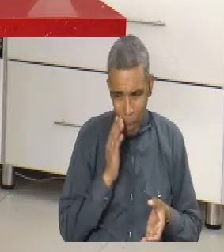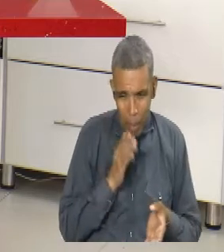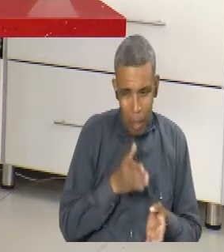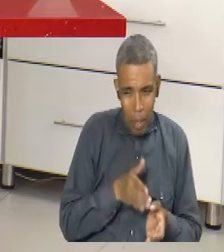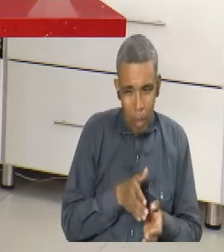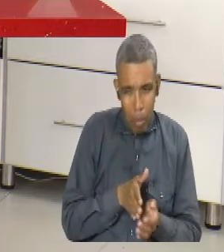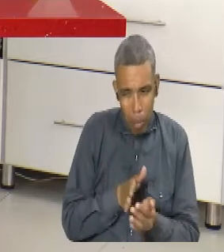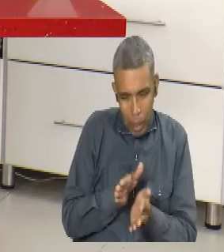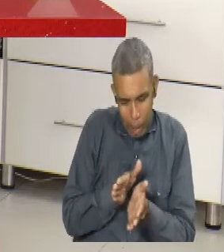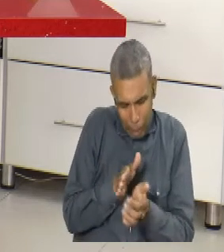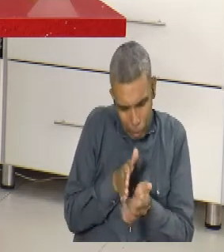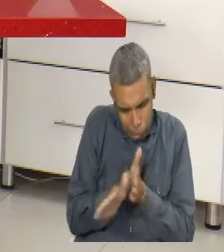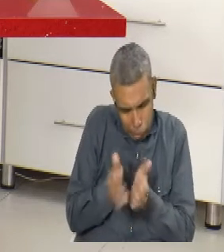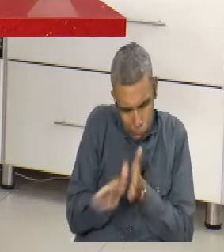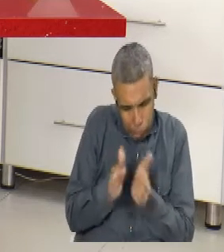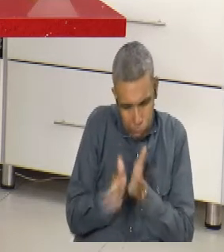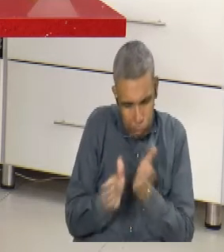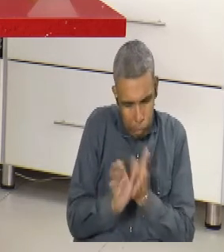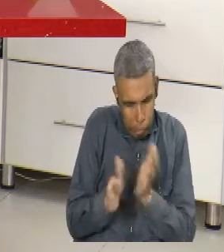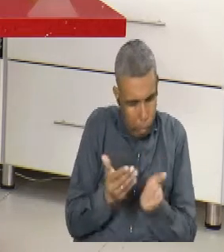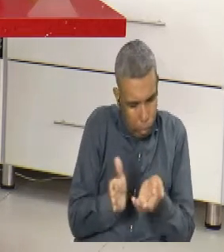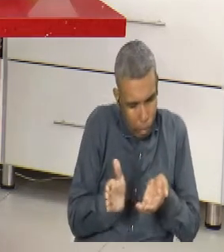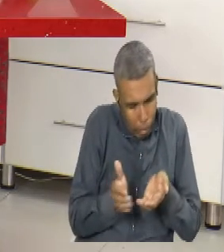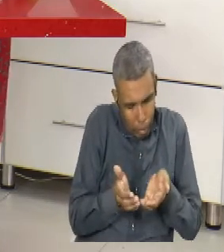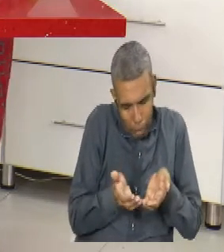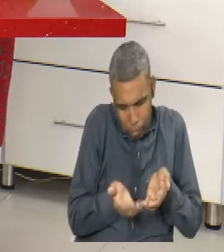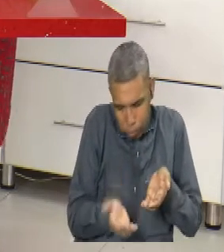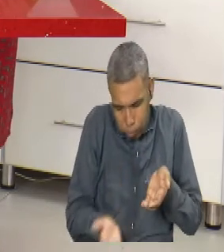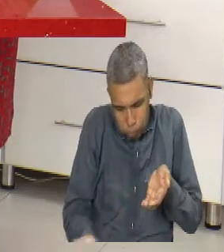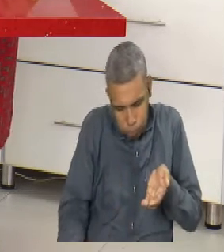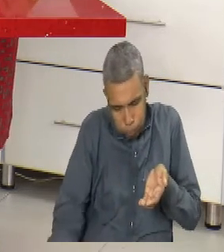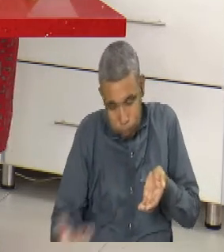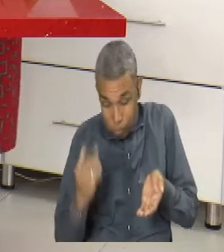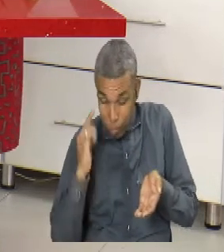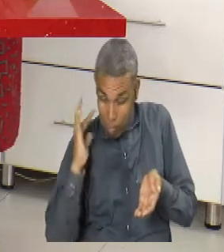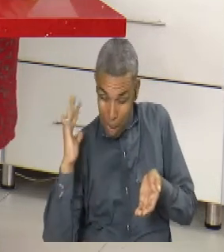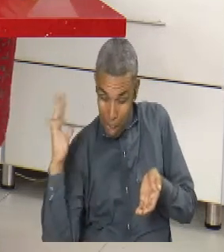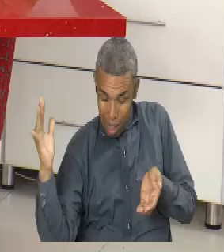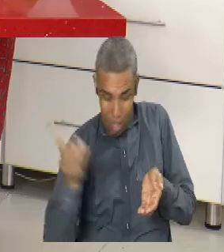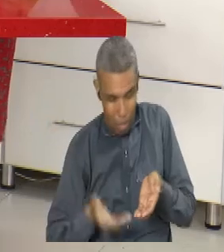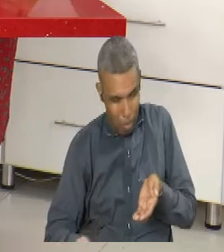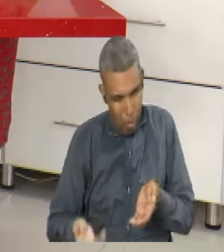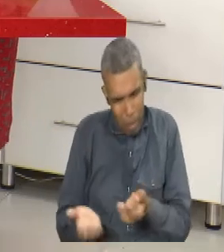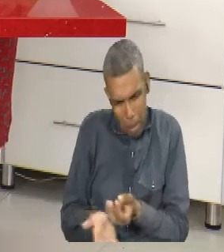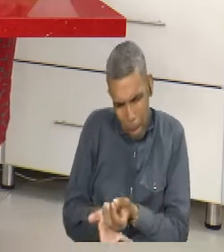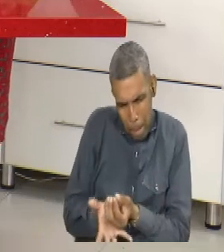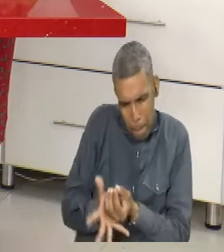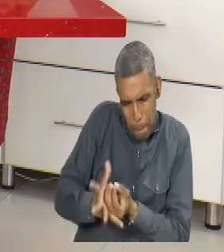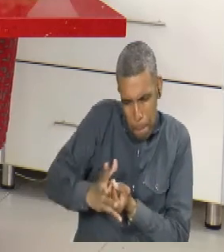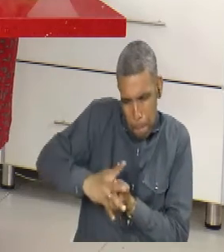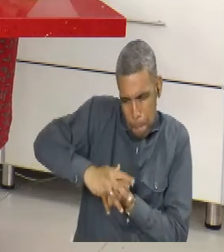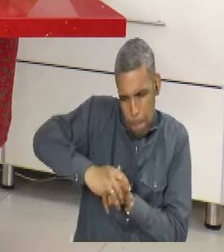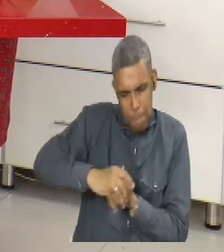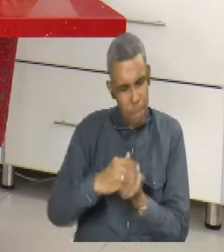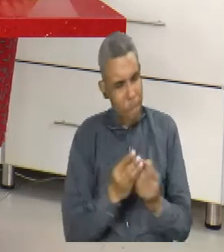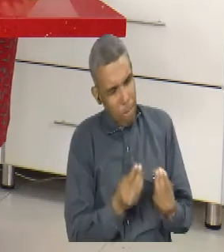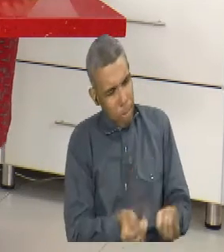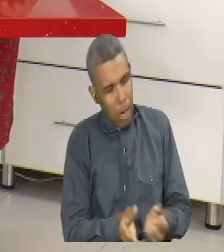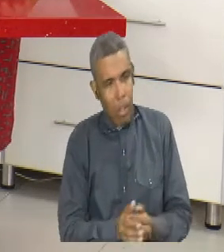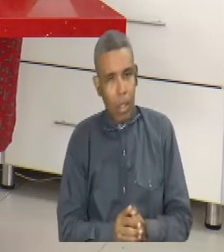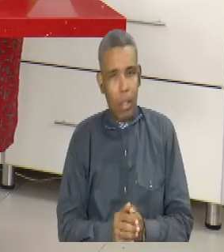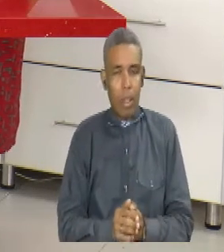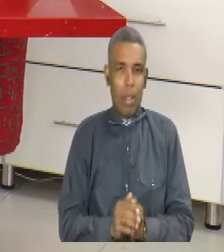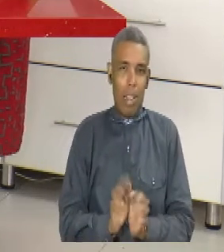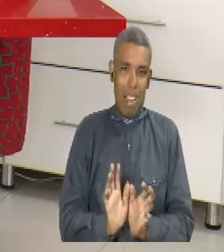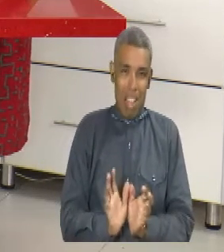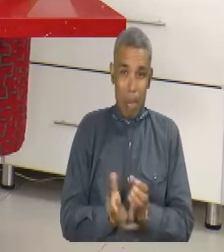como nombre papa sour cream y va en esta preparación. Muchas veces se prepara al horno,